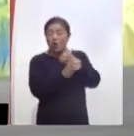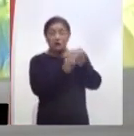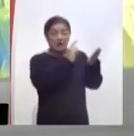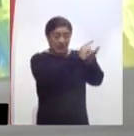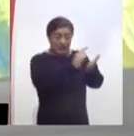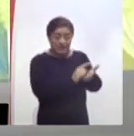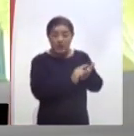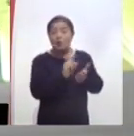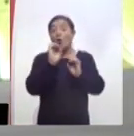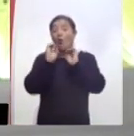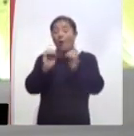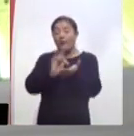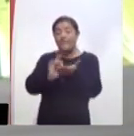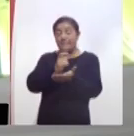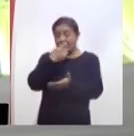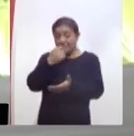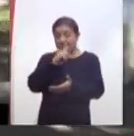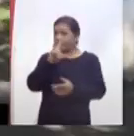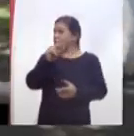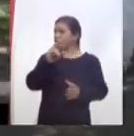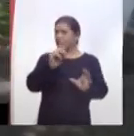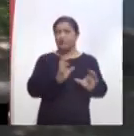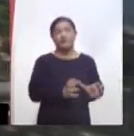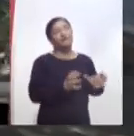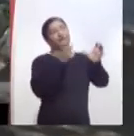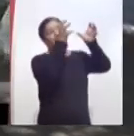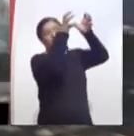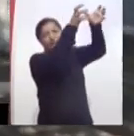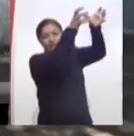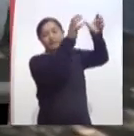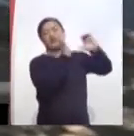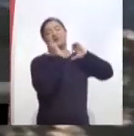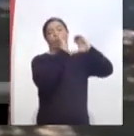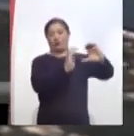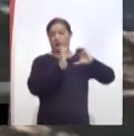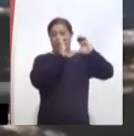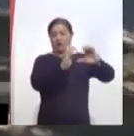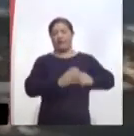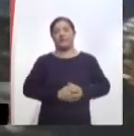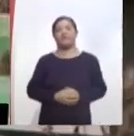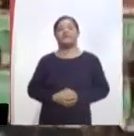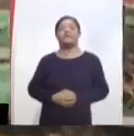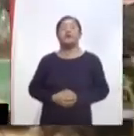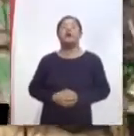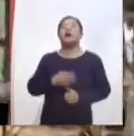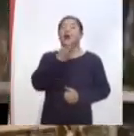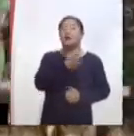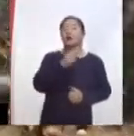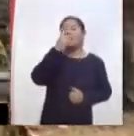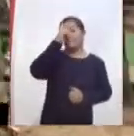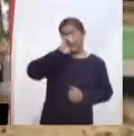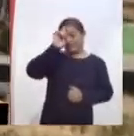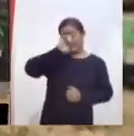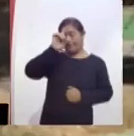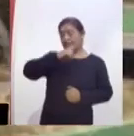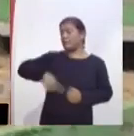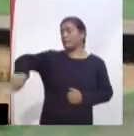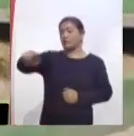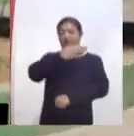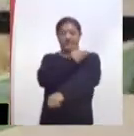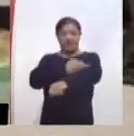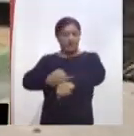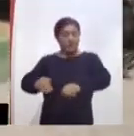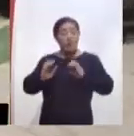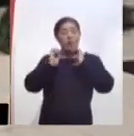y medicamentos para reducir el riesgo de intoxicaciones. Estas recomendaciones buscan que las familias se protejan y contribuyan